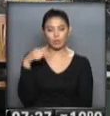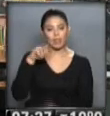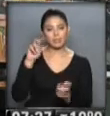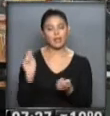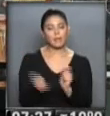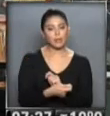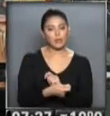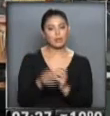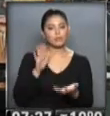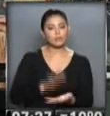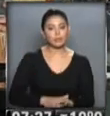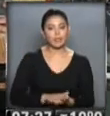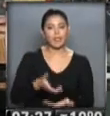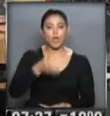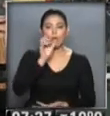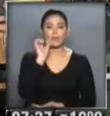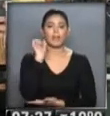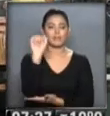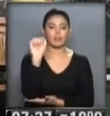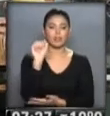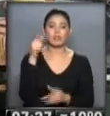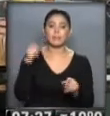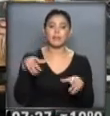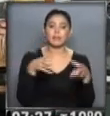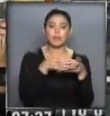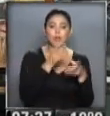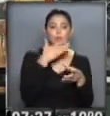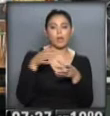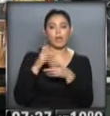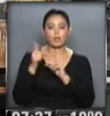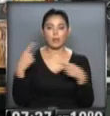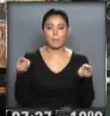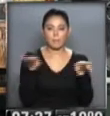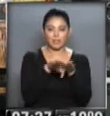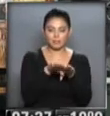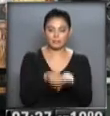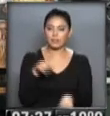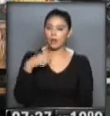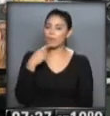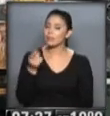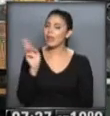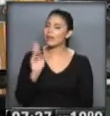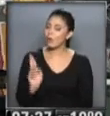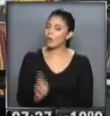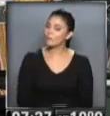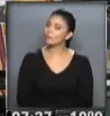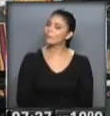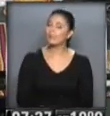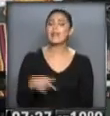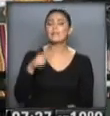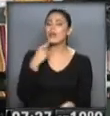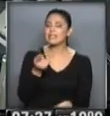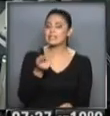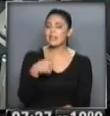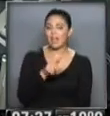cambiamos de temas, hablamos de la Copa Libertadores y del empate entre Boca y Newell's. Sí, vamos a consultarle a Raúl de la Torre. Sí, Raúl. Ya sé que